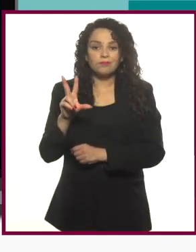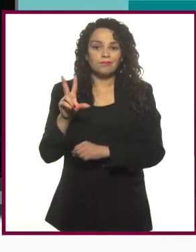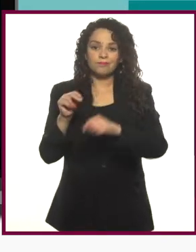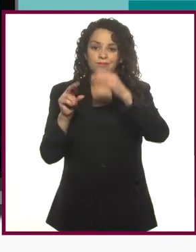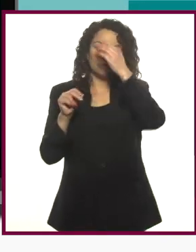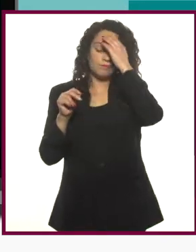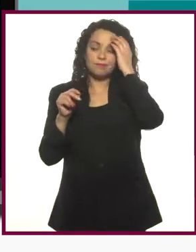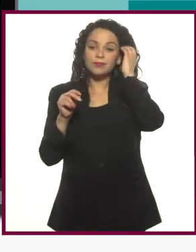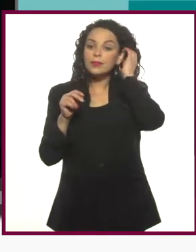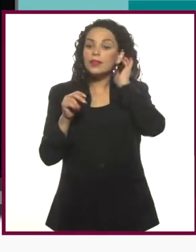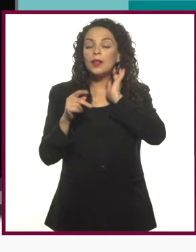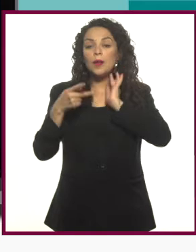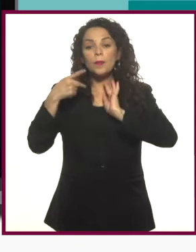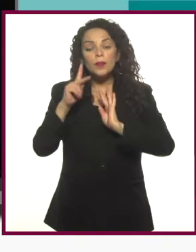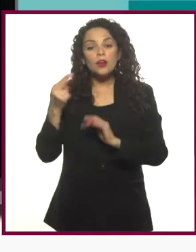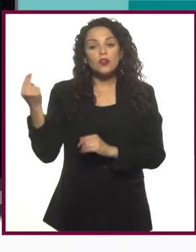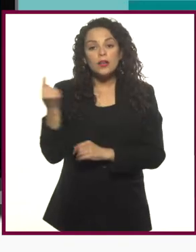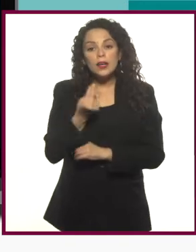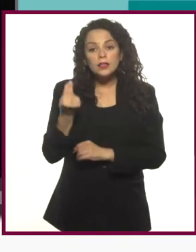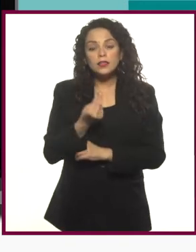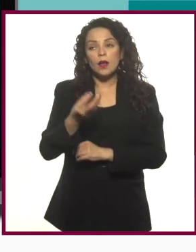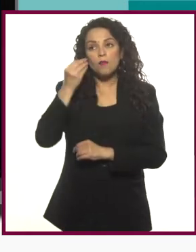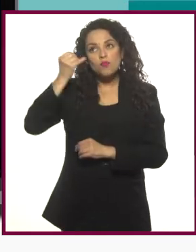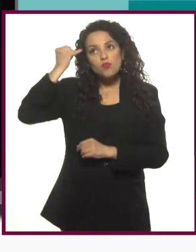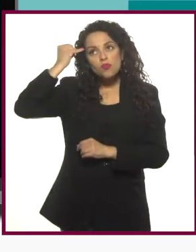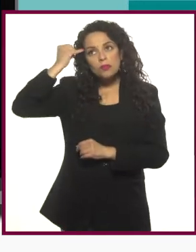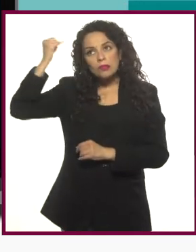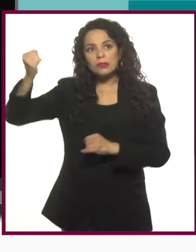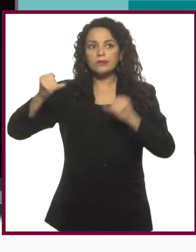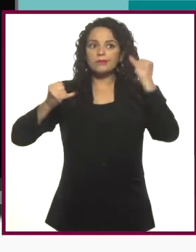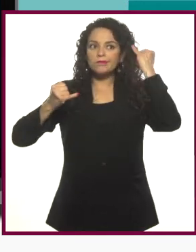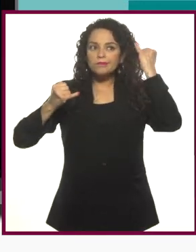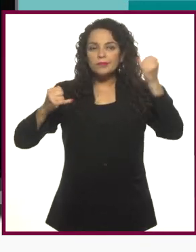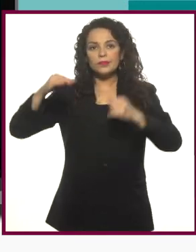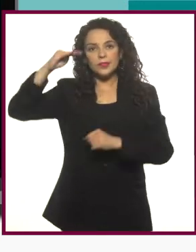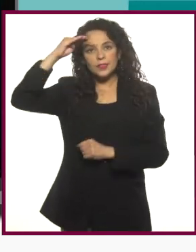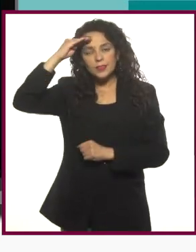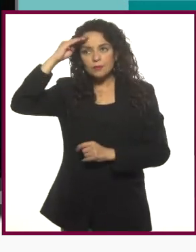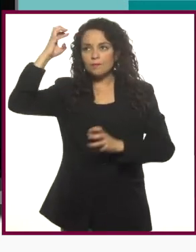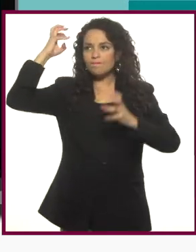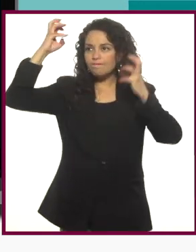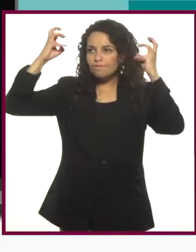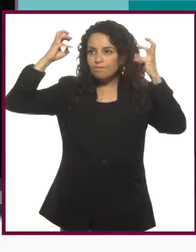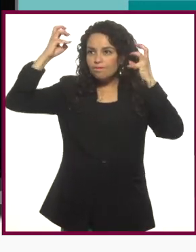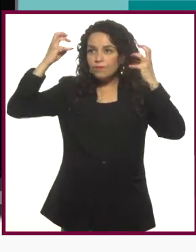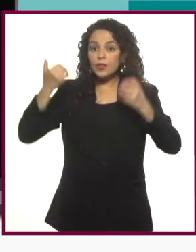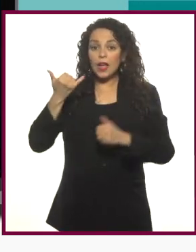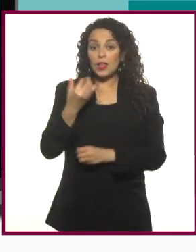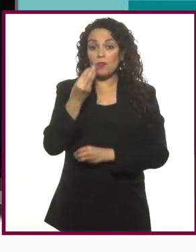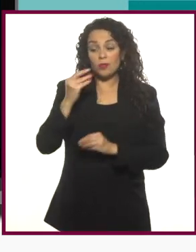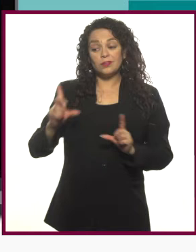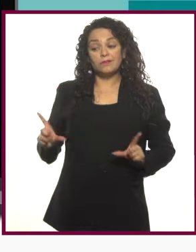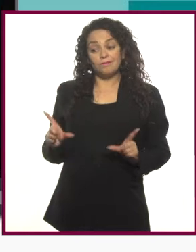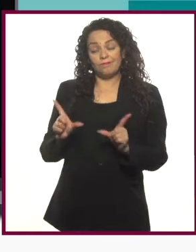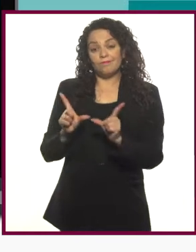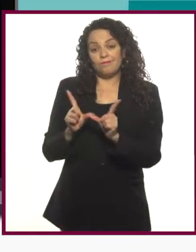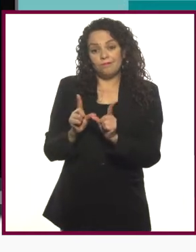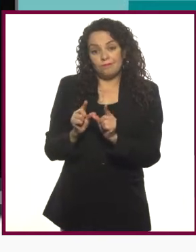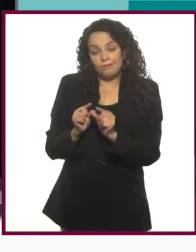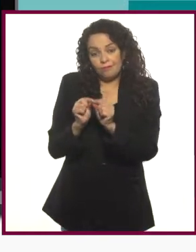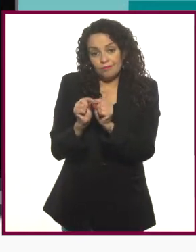ni fácil, pero requiere mucho ingenio y, por cierto, mucha